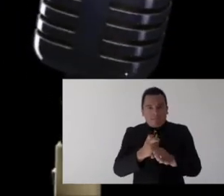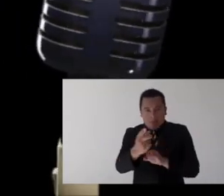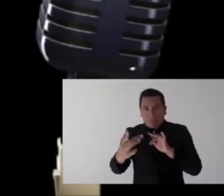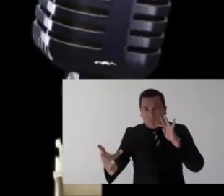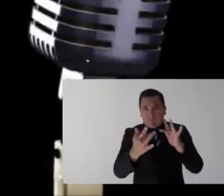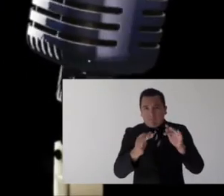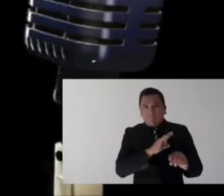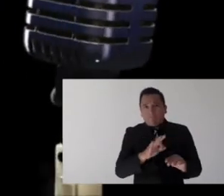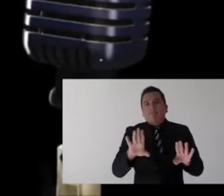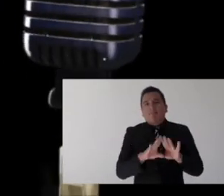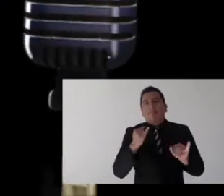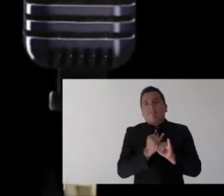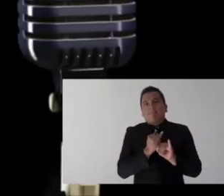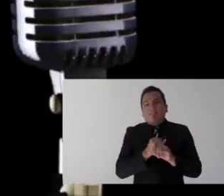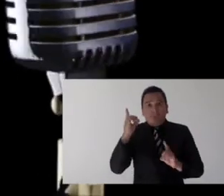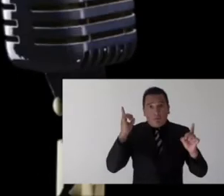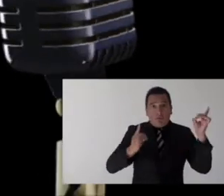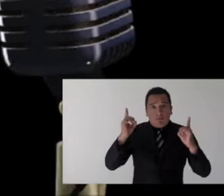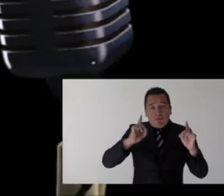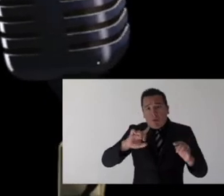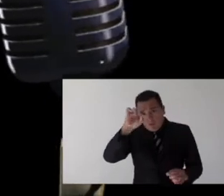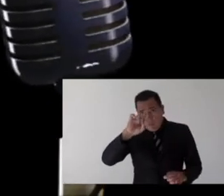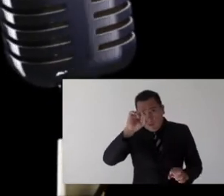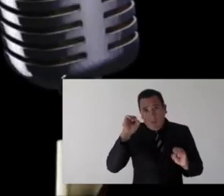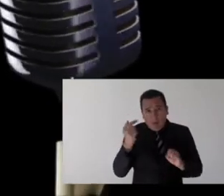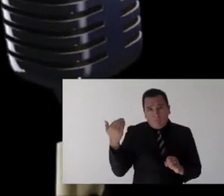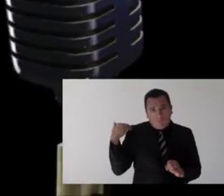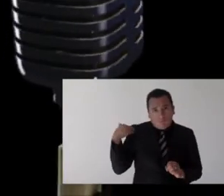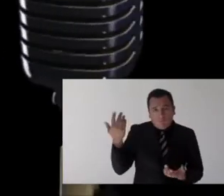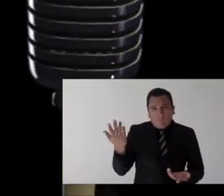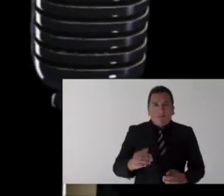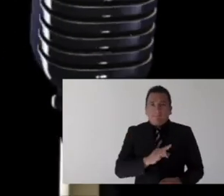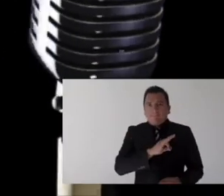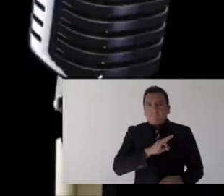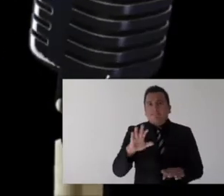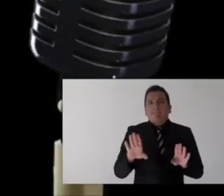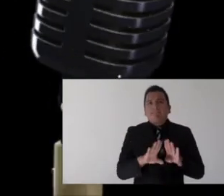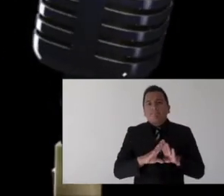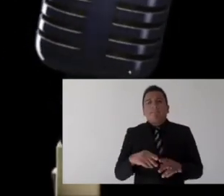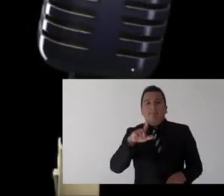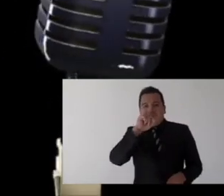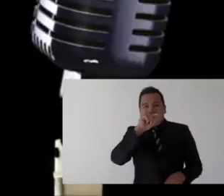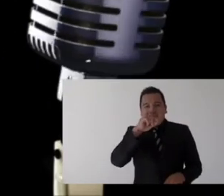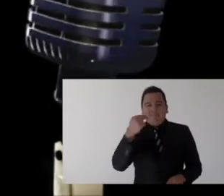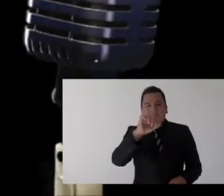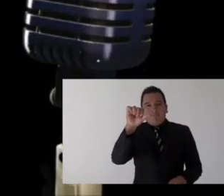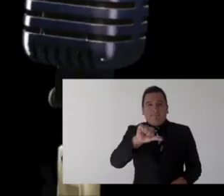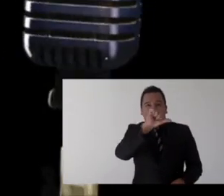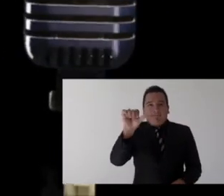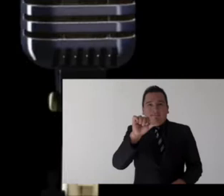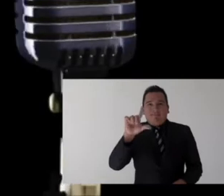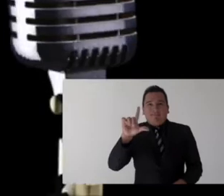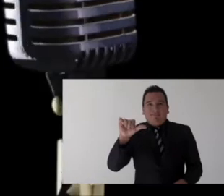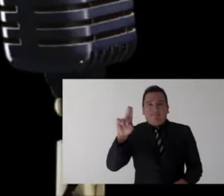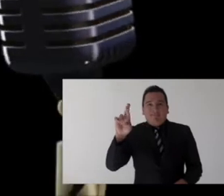través de nuestras redes sociales. Cualquier duda, comentario o bien una sugerencia lo puede hacer a través de Twitter, en donde nos va a encontrar